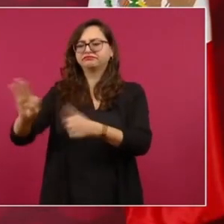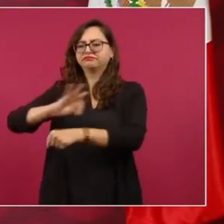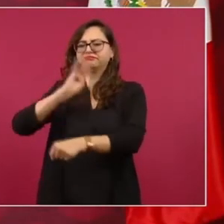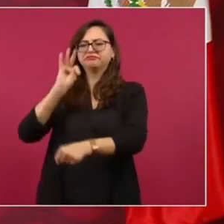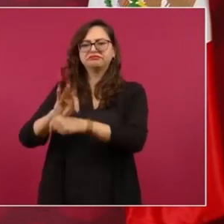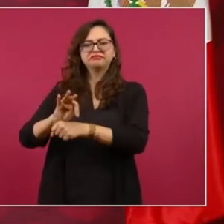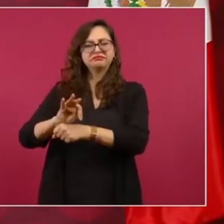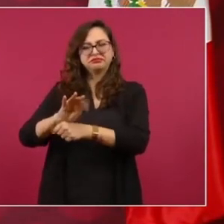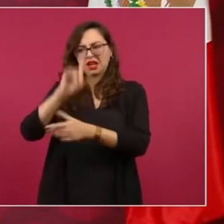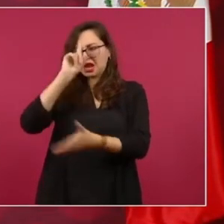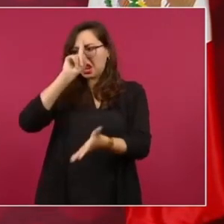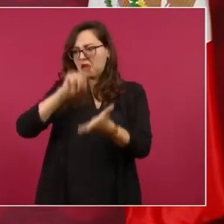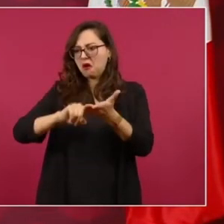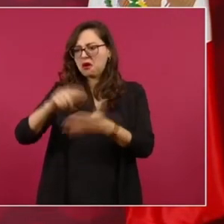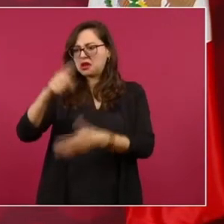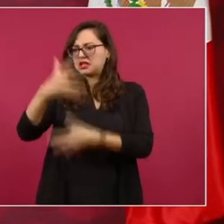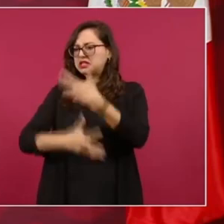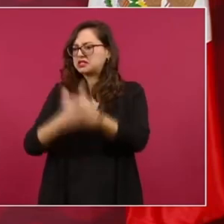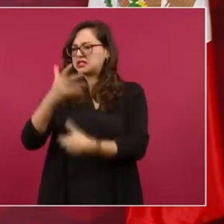15 mil millones,